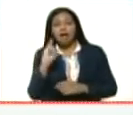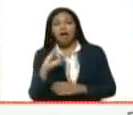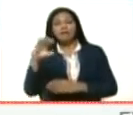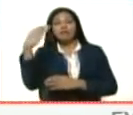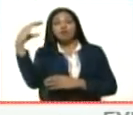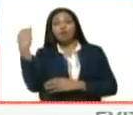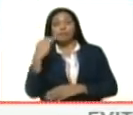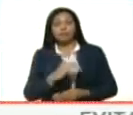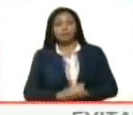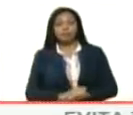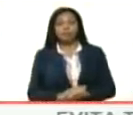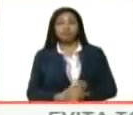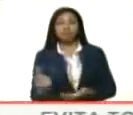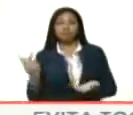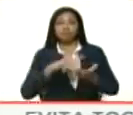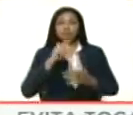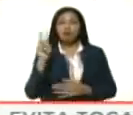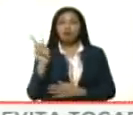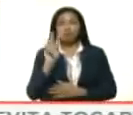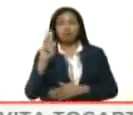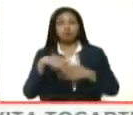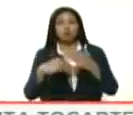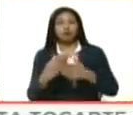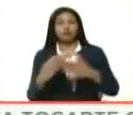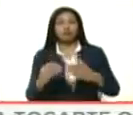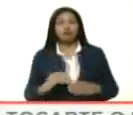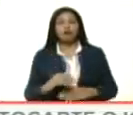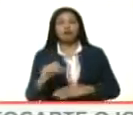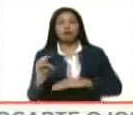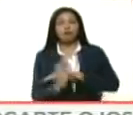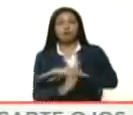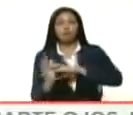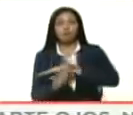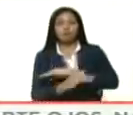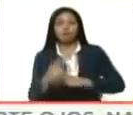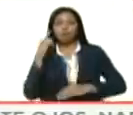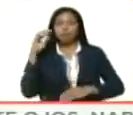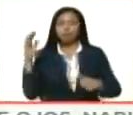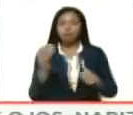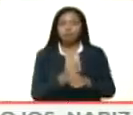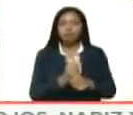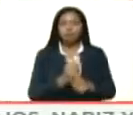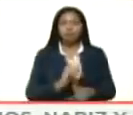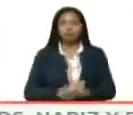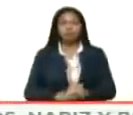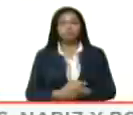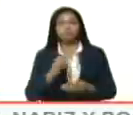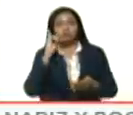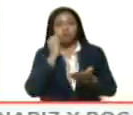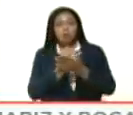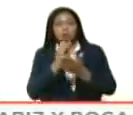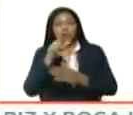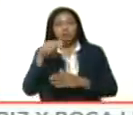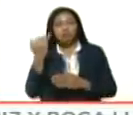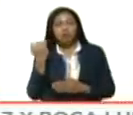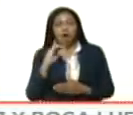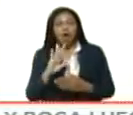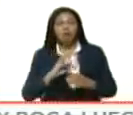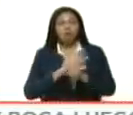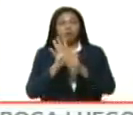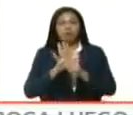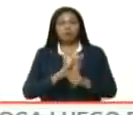república, pues vino hasta San Antonio del Táchira. Allí se le hizo la prueba correspondiente y